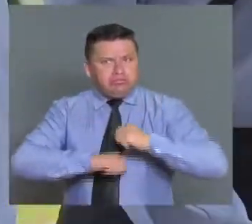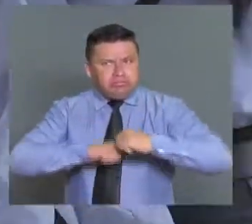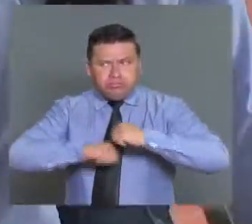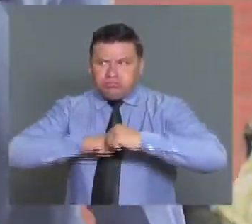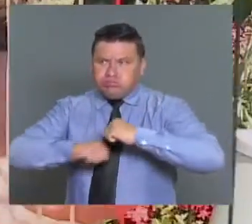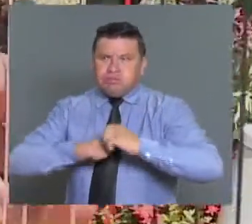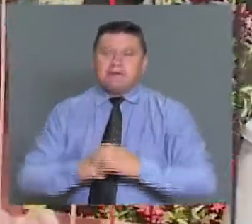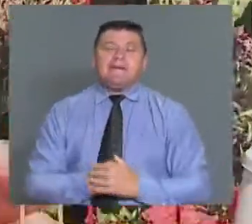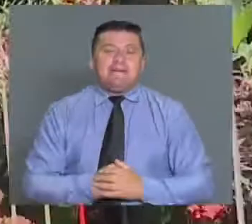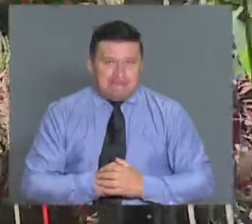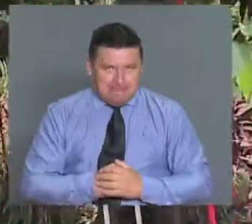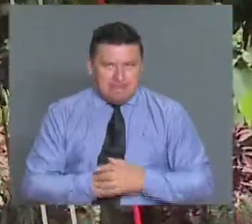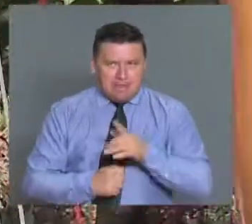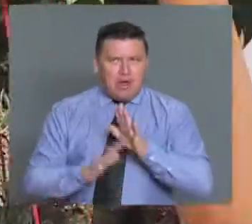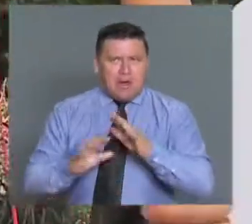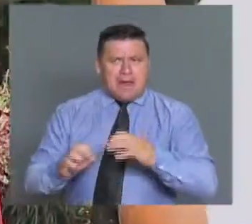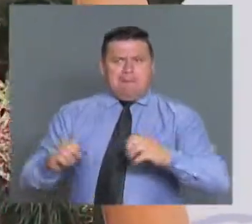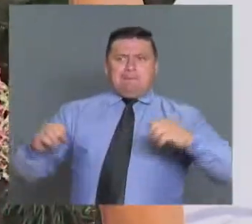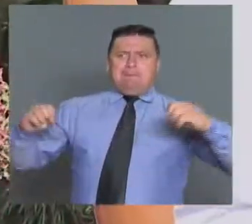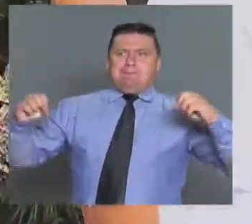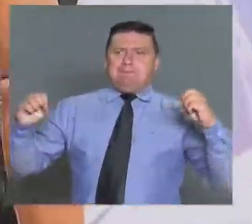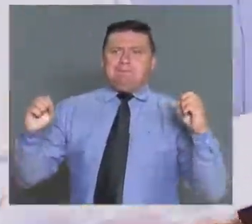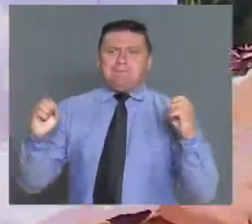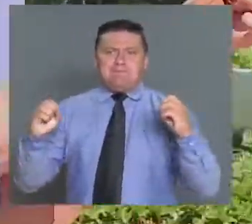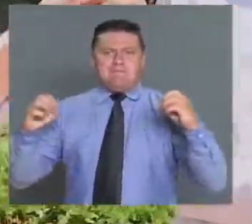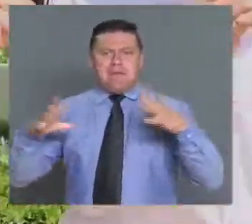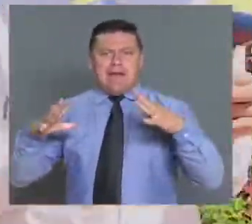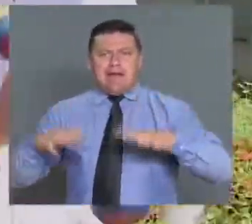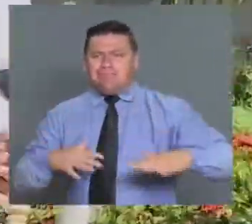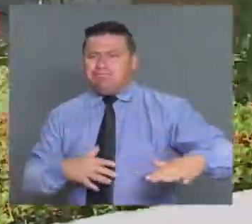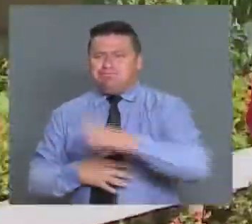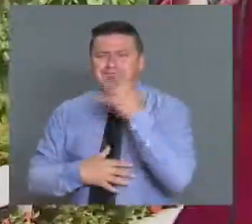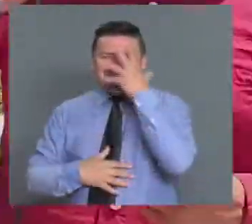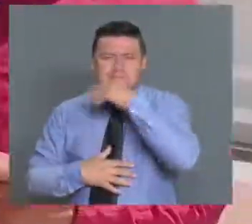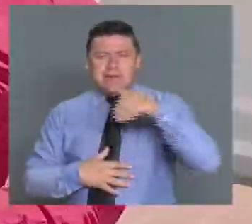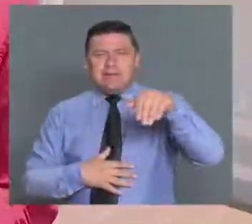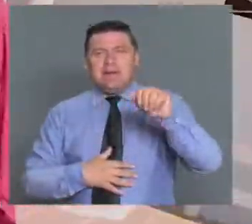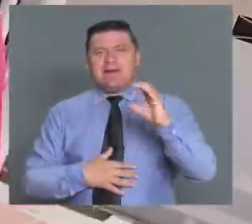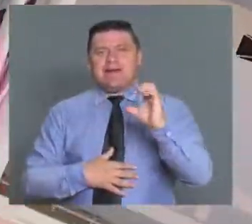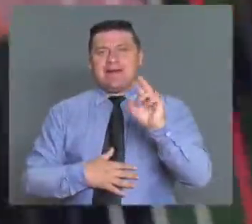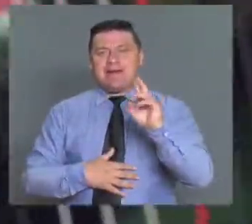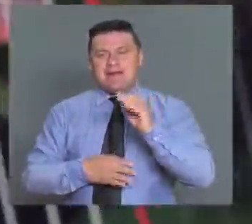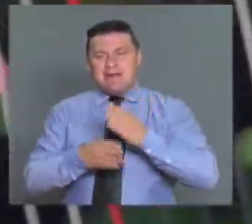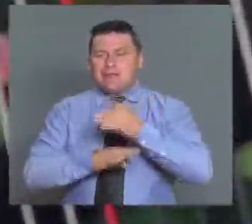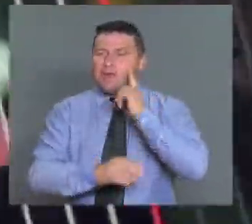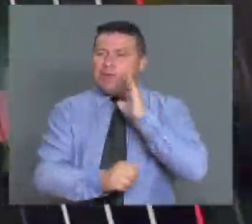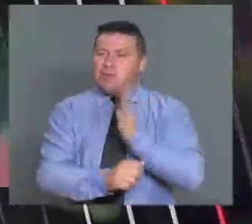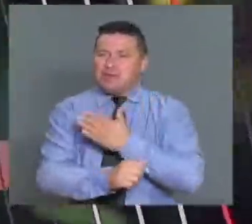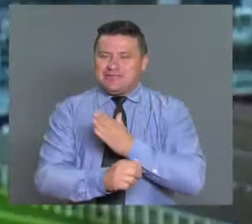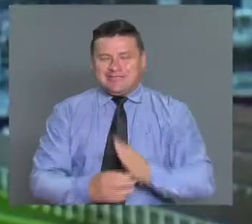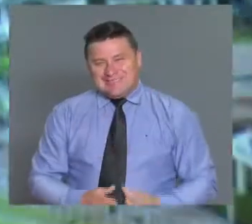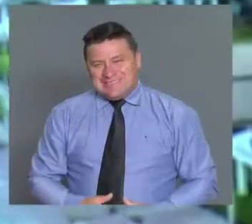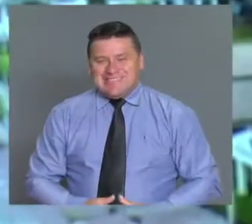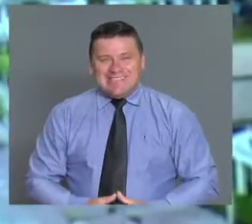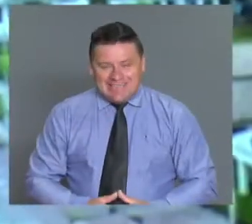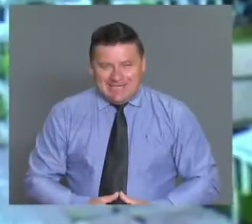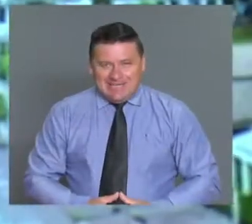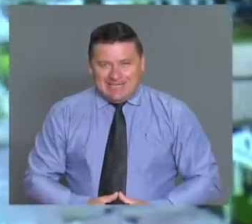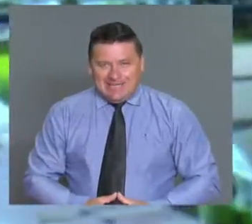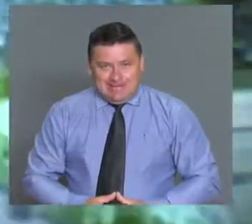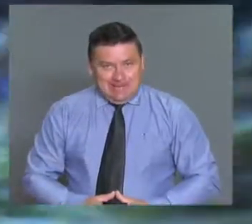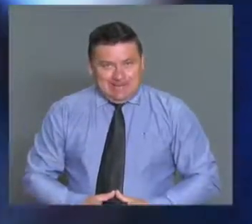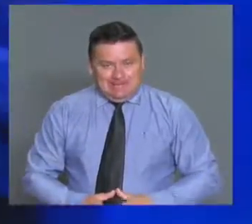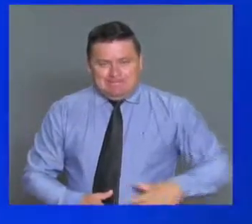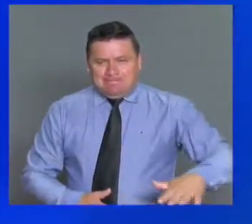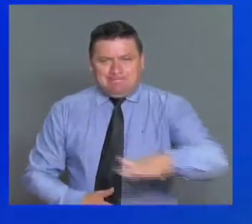luchadora, y la magia que envuelve la Macarena a través de su música. En